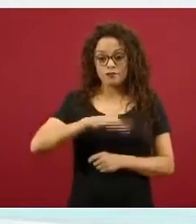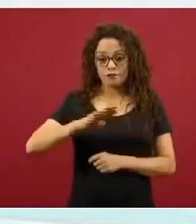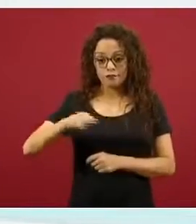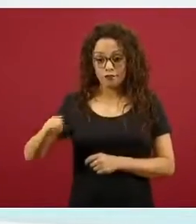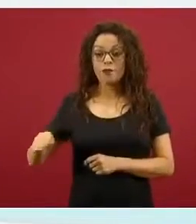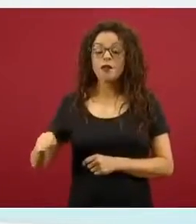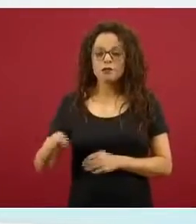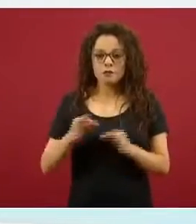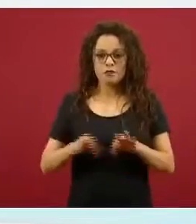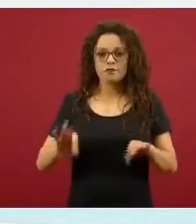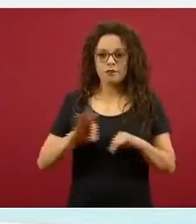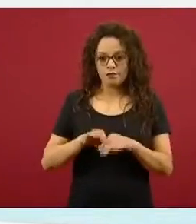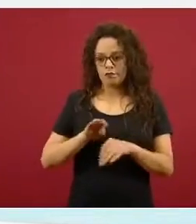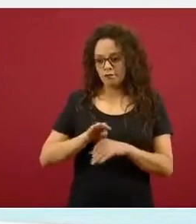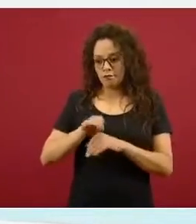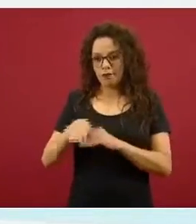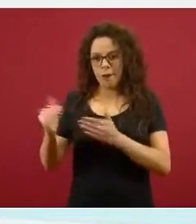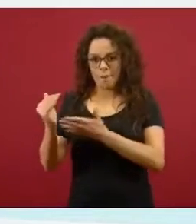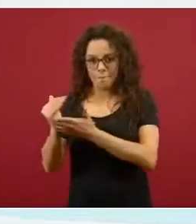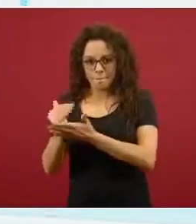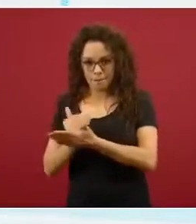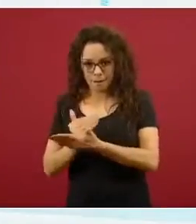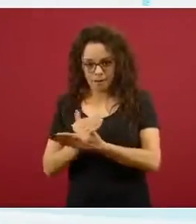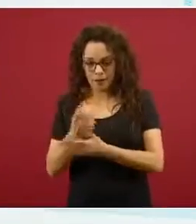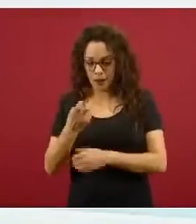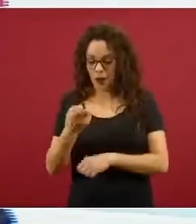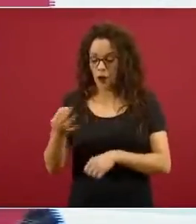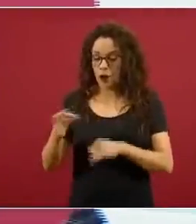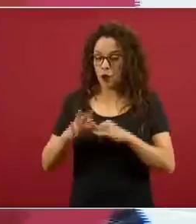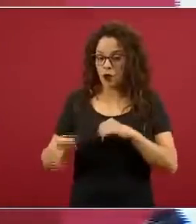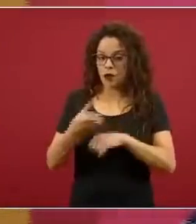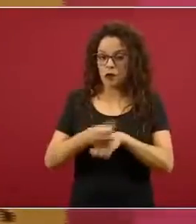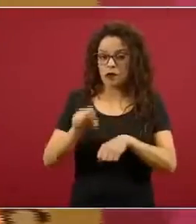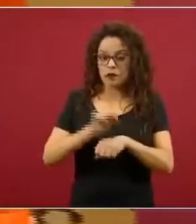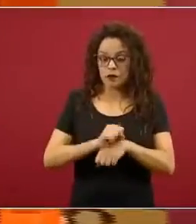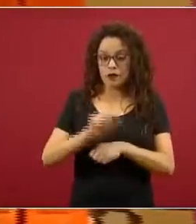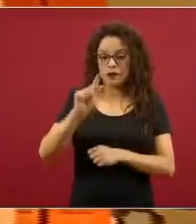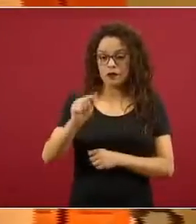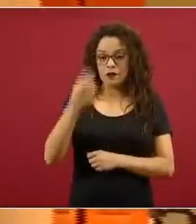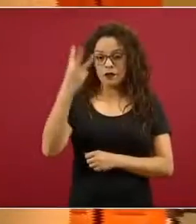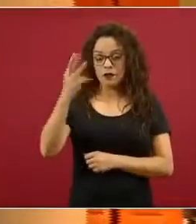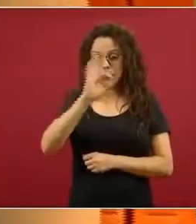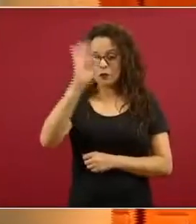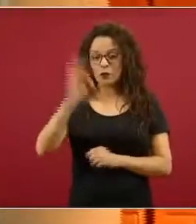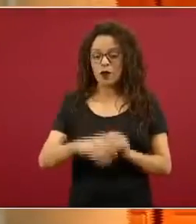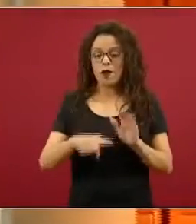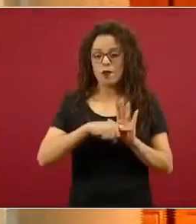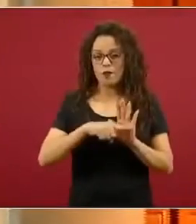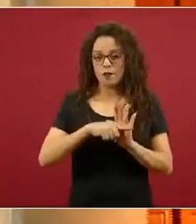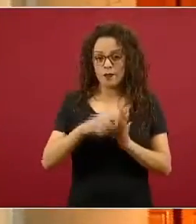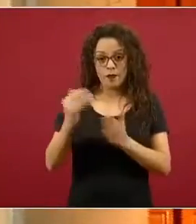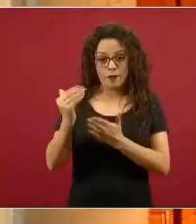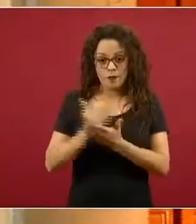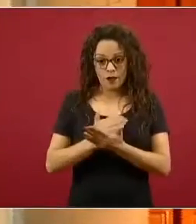en la última semana con un menos 73%, ¿no? 76% de descenso